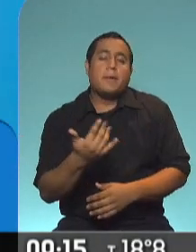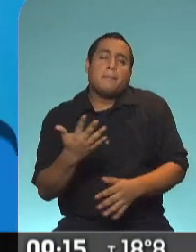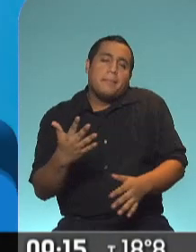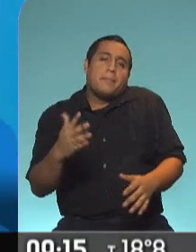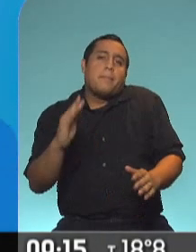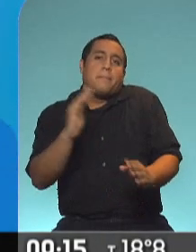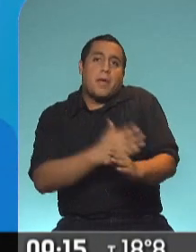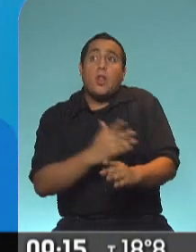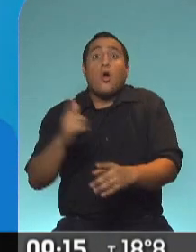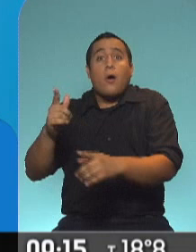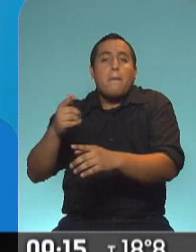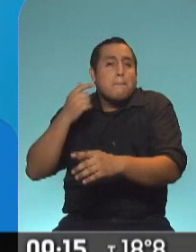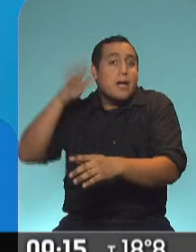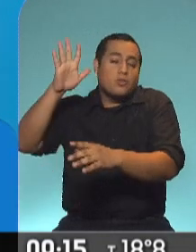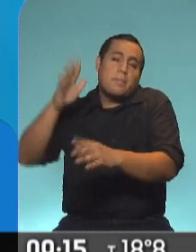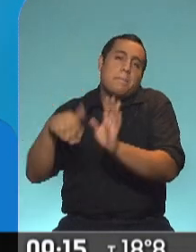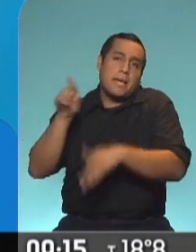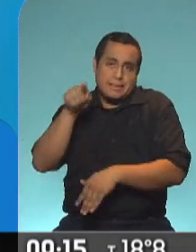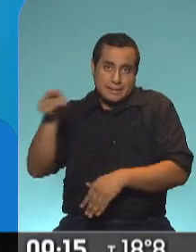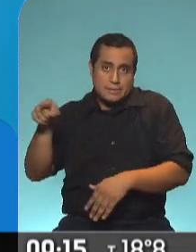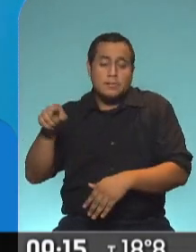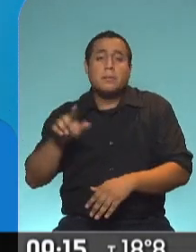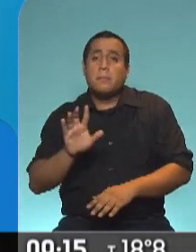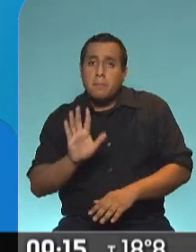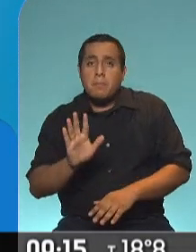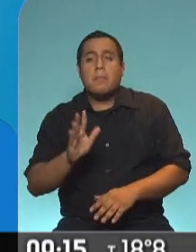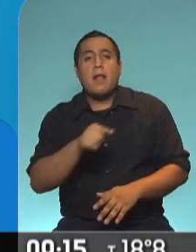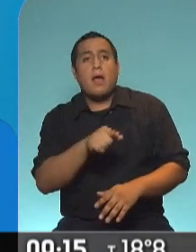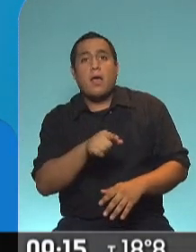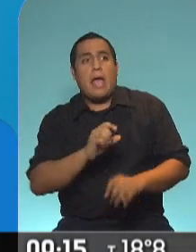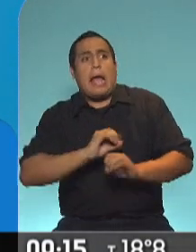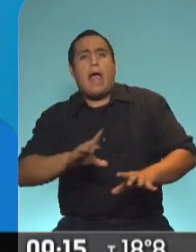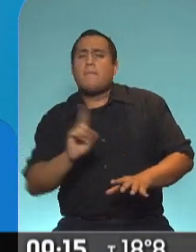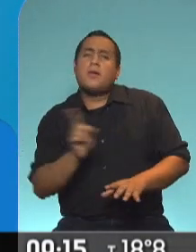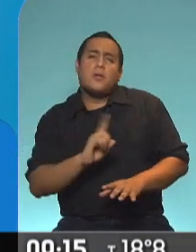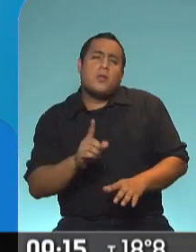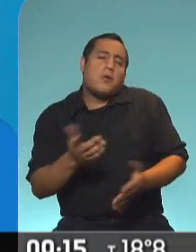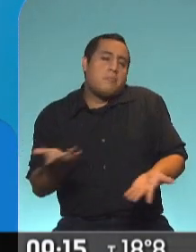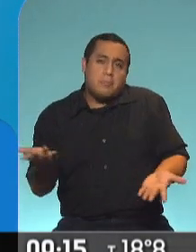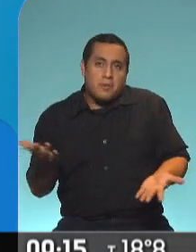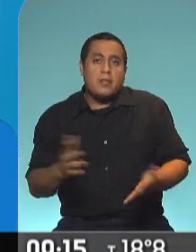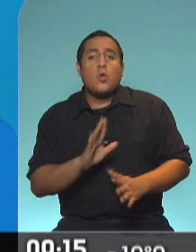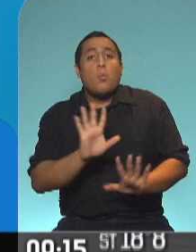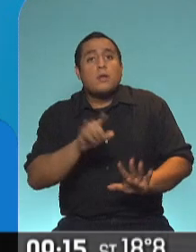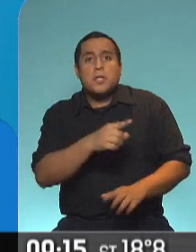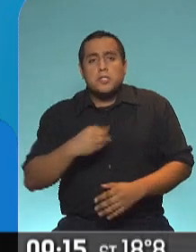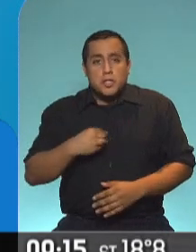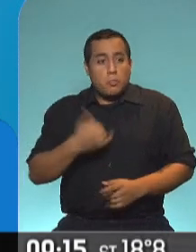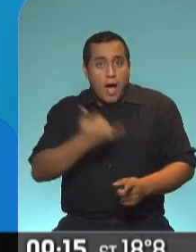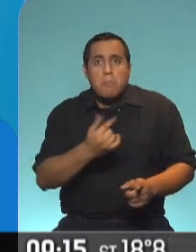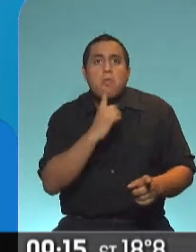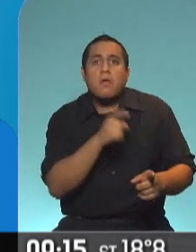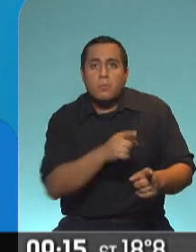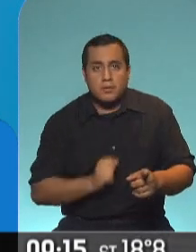que a los adultos y con cuadros leves o incluso formas asintomáticas en un